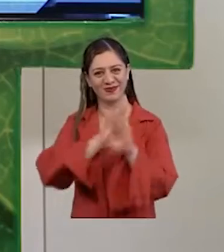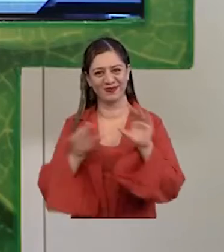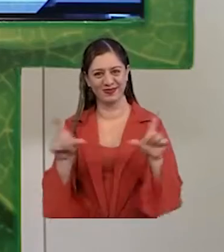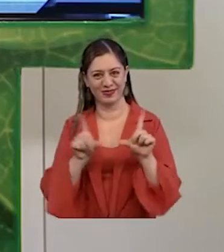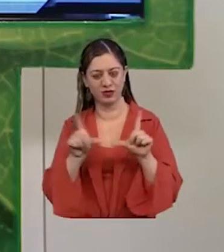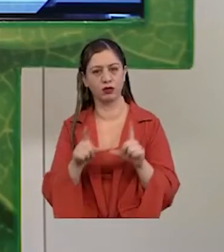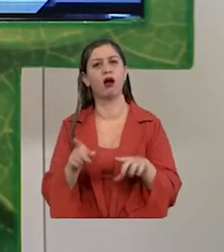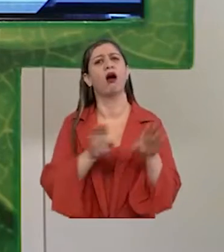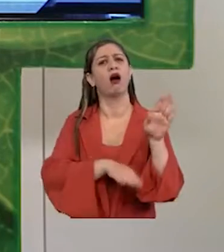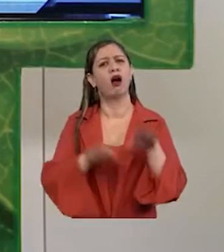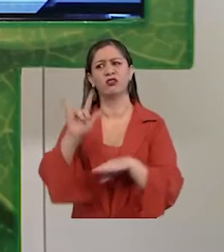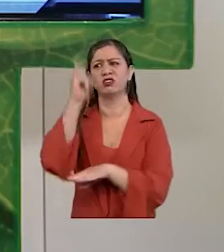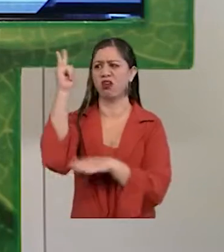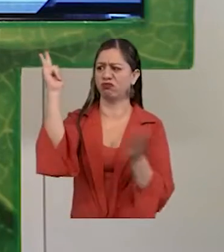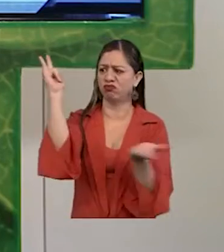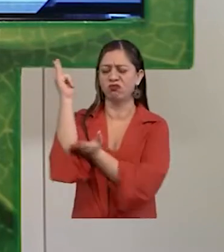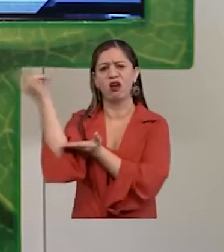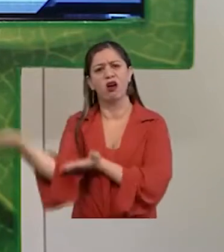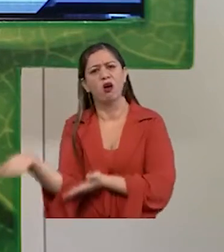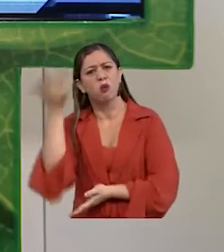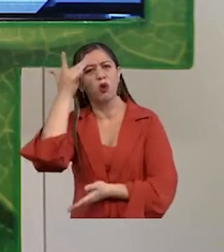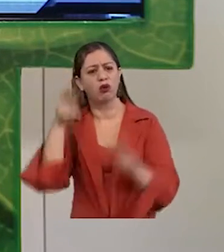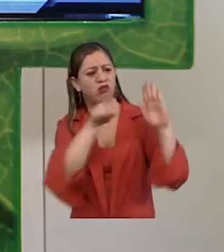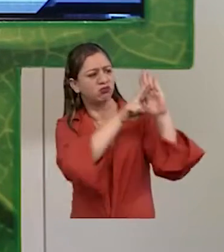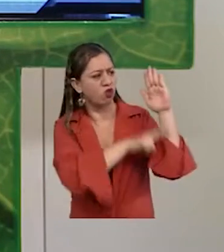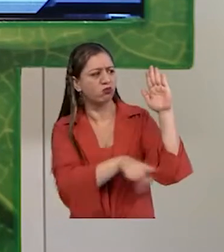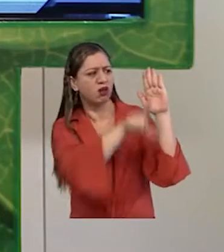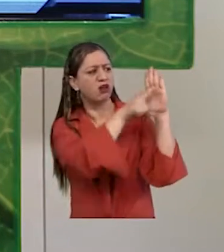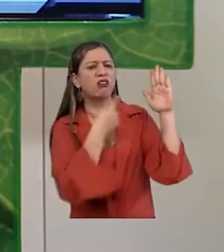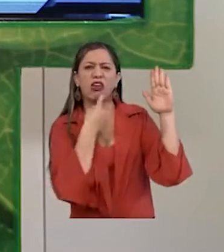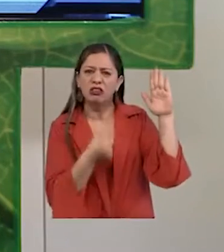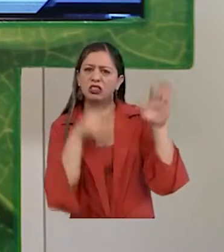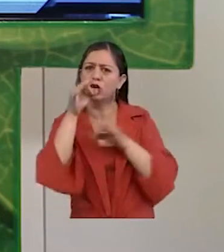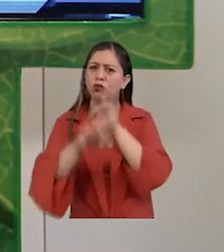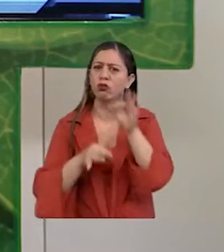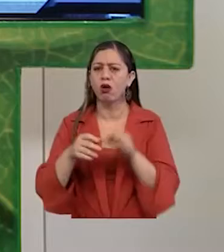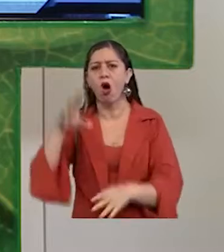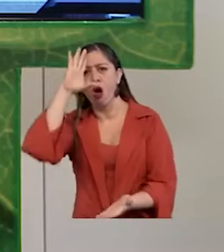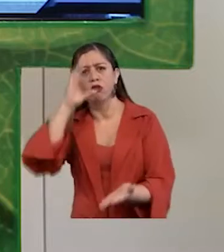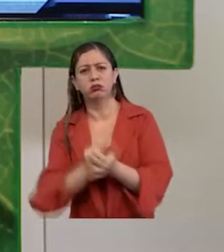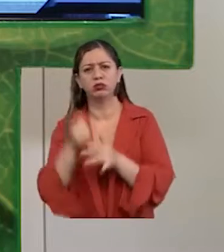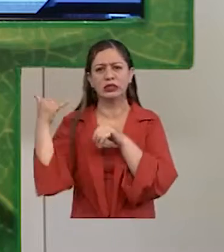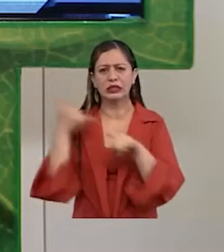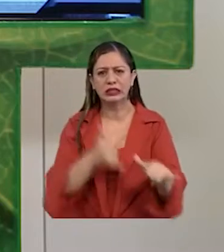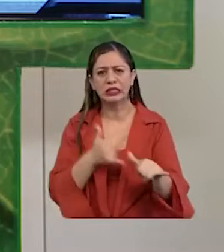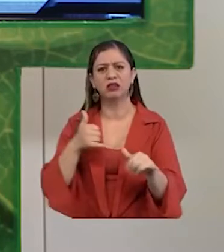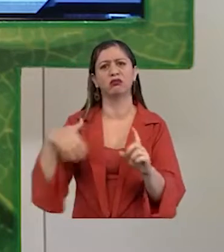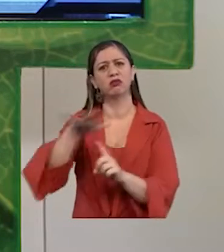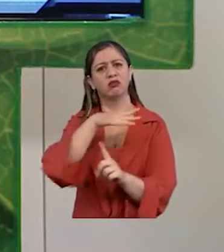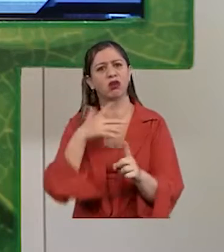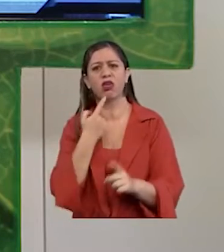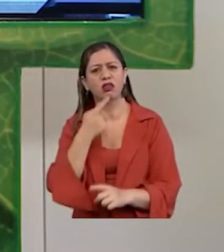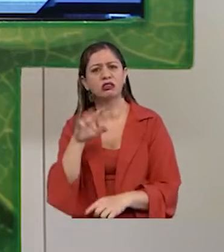¿Por qué a veces deben talarse árboles? ¿Qué dice la norma sobre su cuidado? ¿Qué opinan los ingenieros forestales del manejo del arbolado en